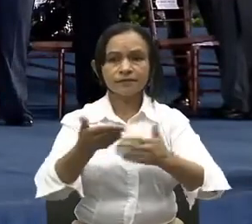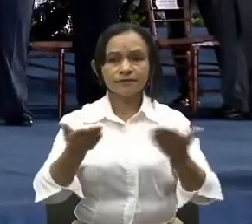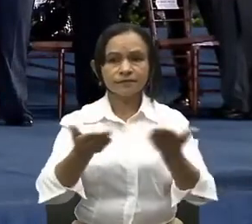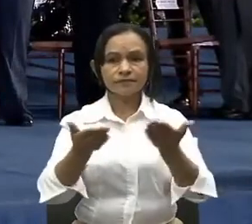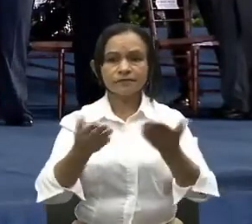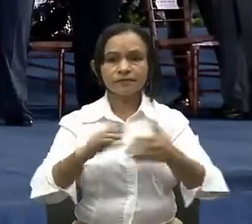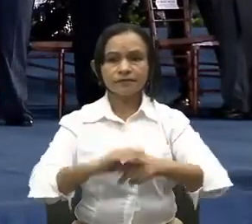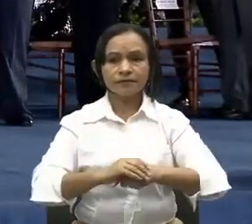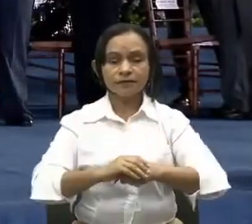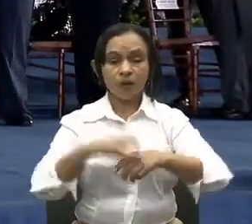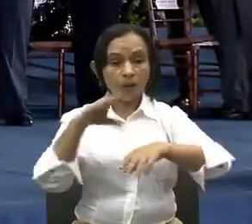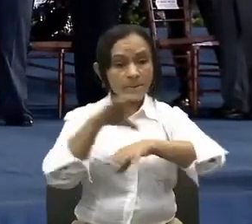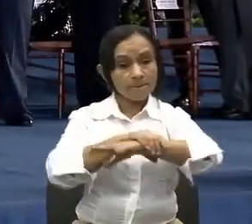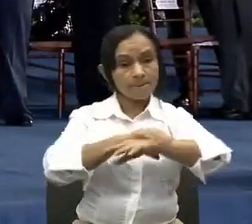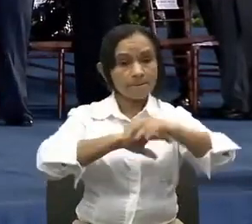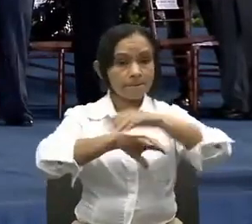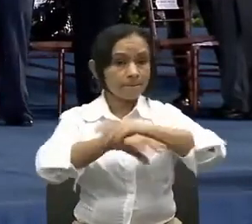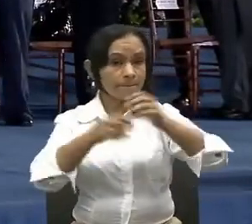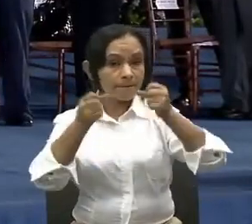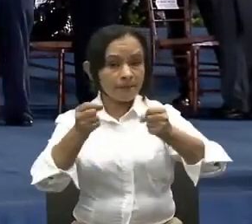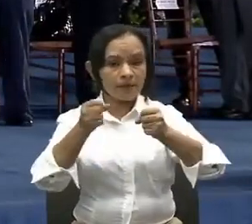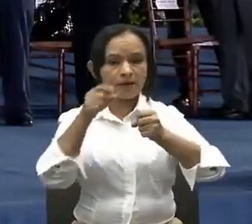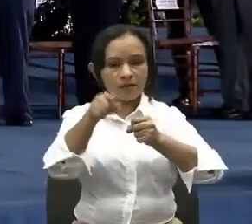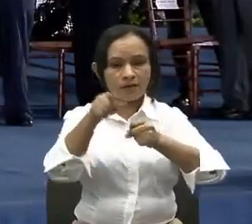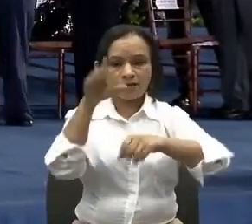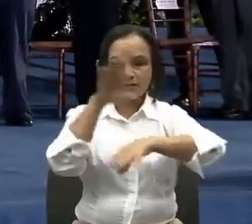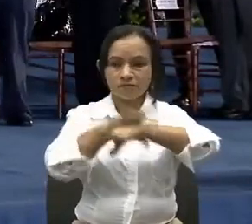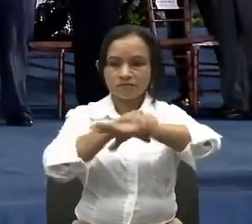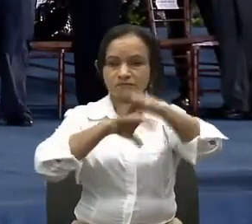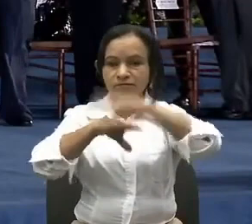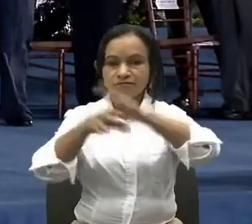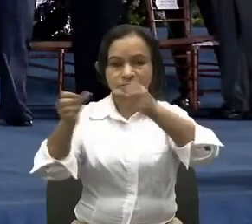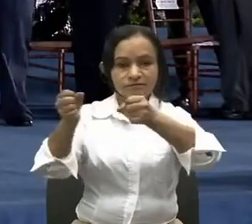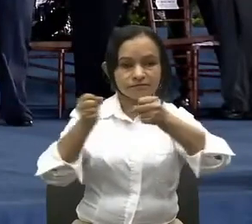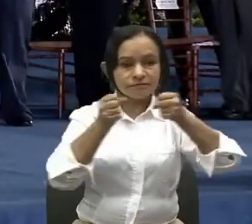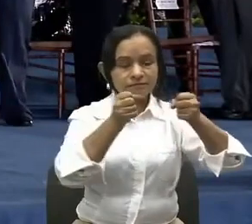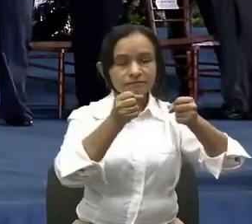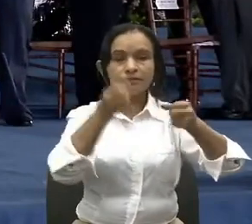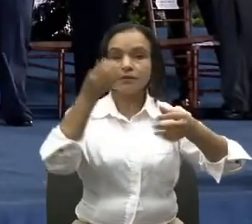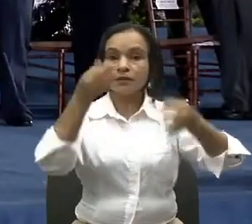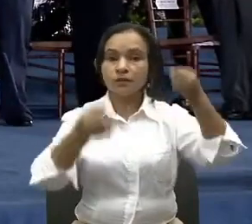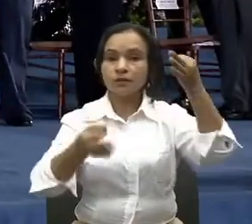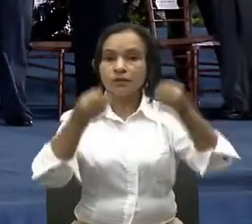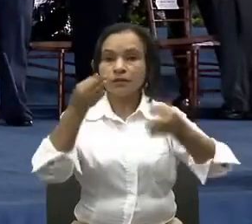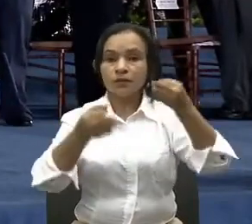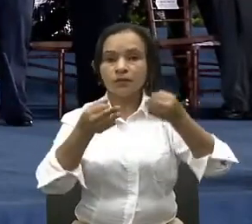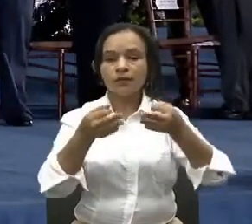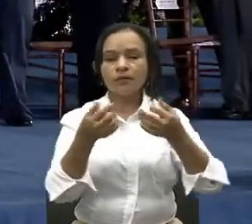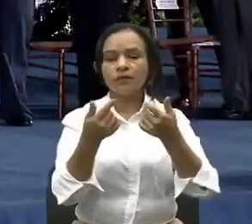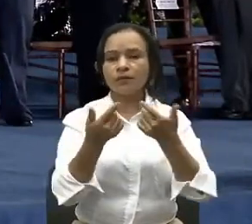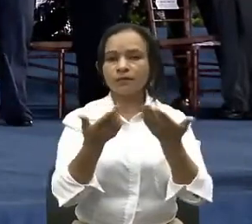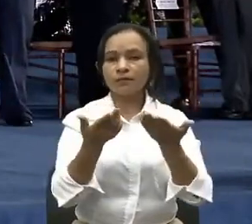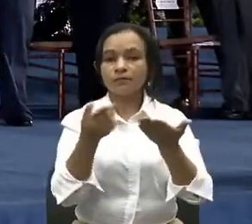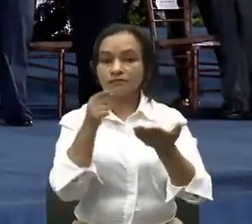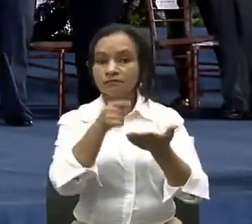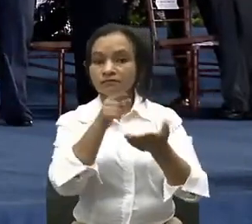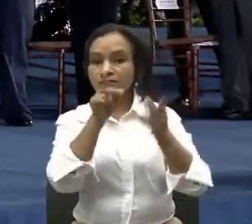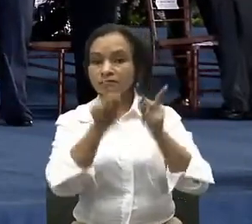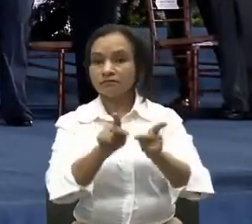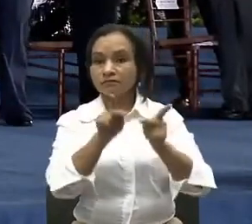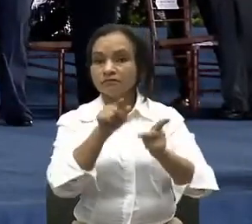o no los meten presos, o si los meten presos y van al juzgado, los ponen en libertad.